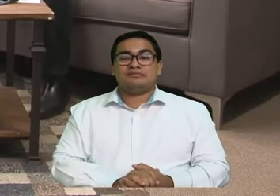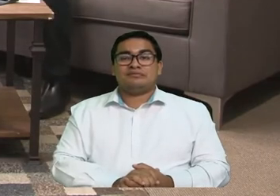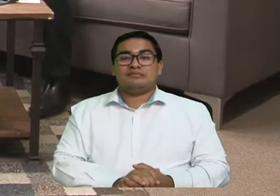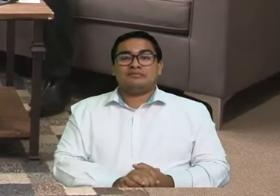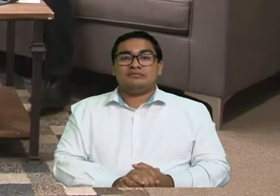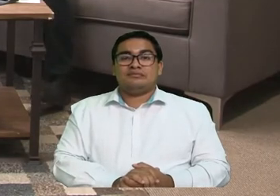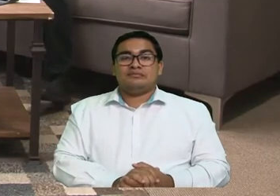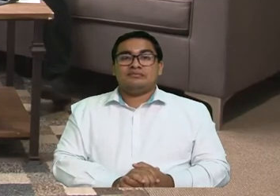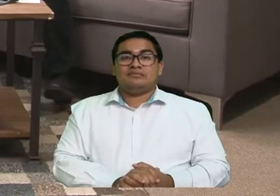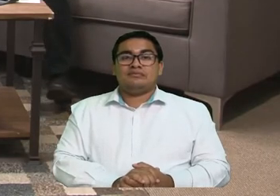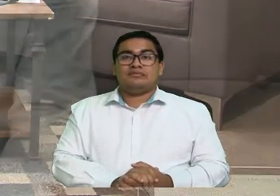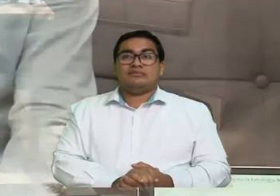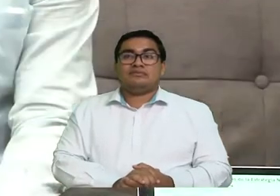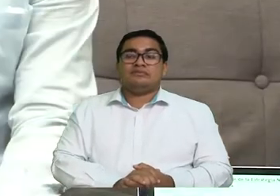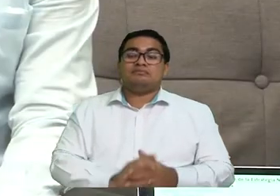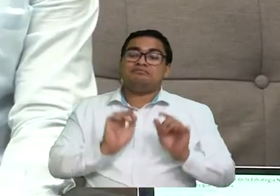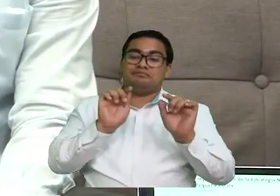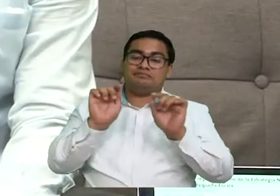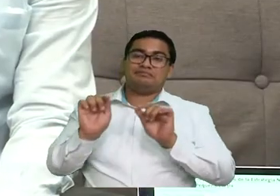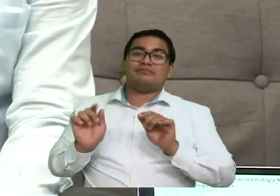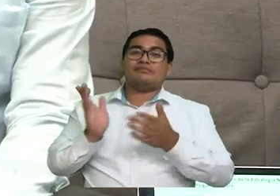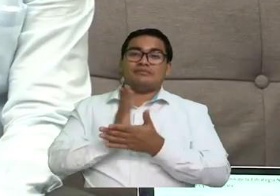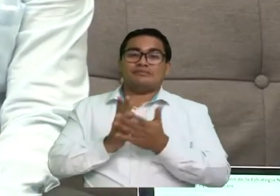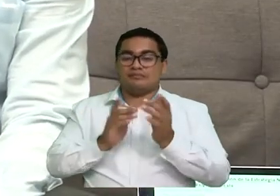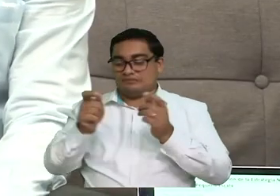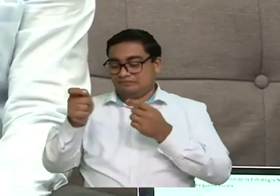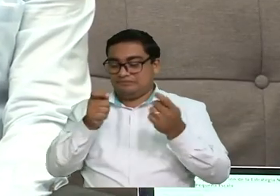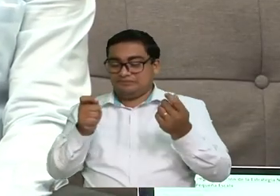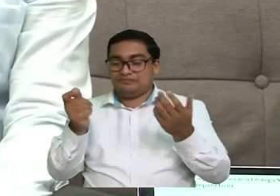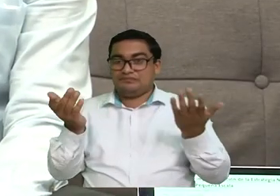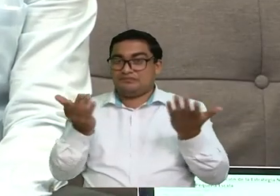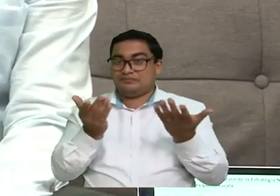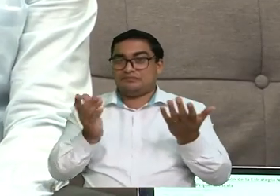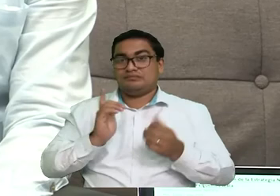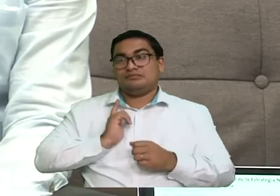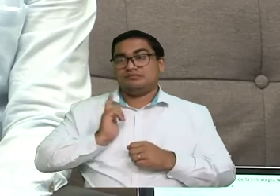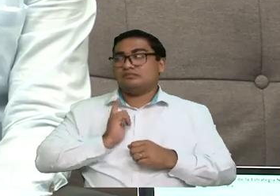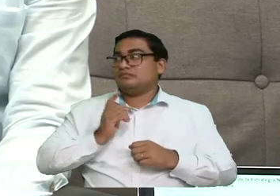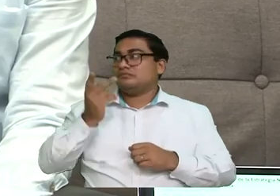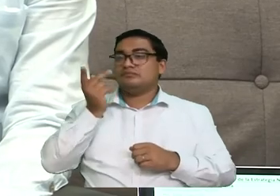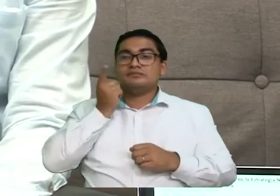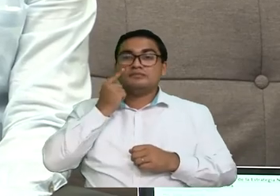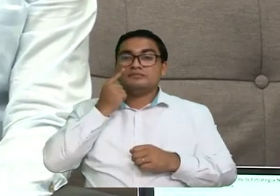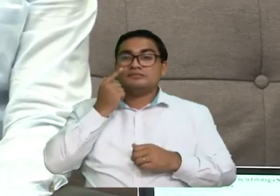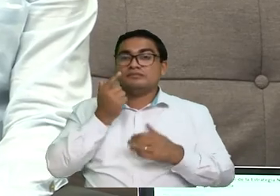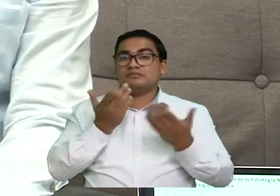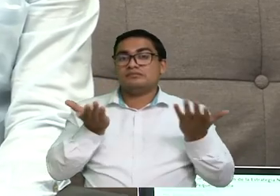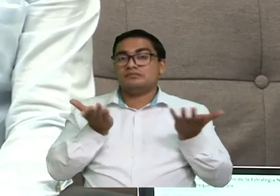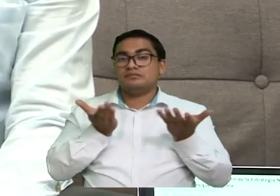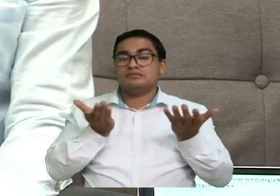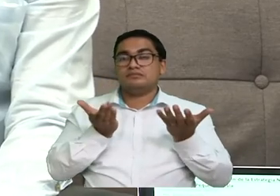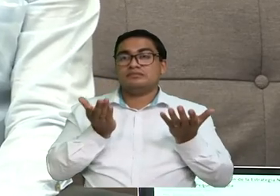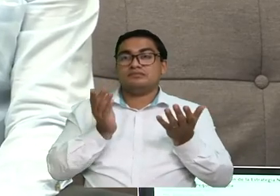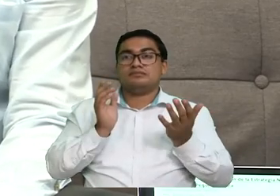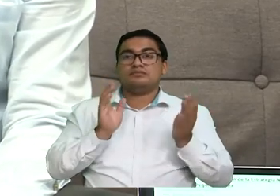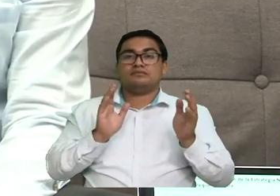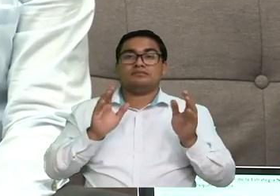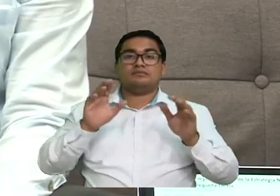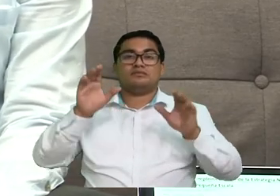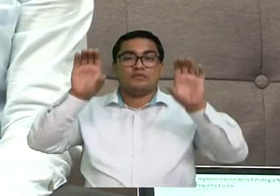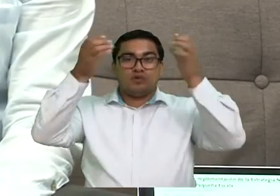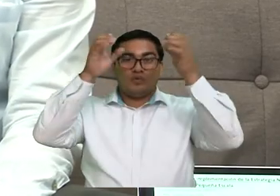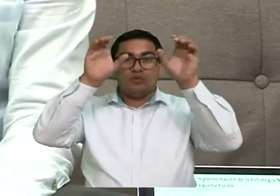Eso es algo que tenemos que ir midiendo, porque tiene incluso que ver con un poco de cambio de